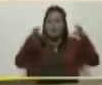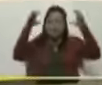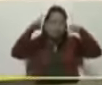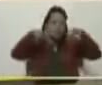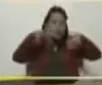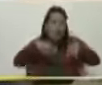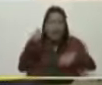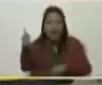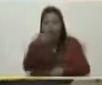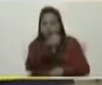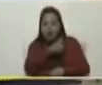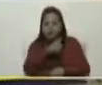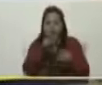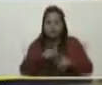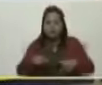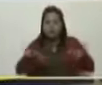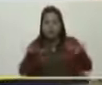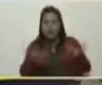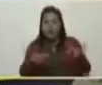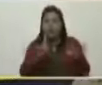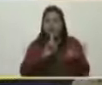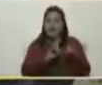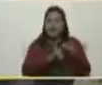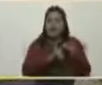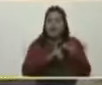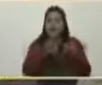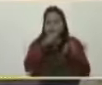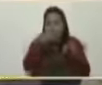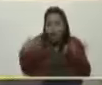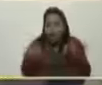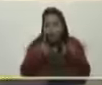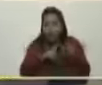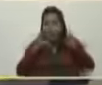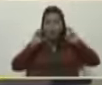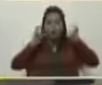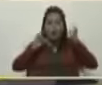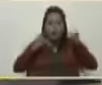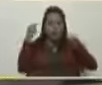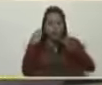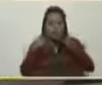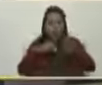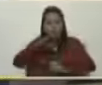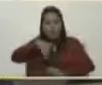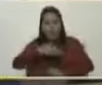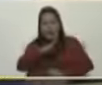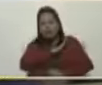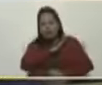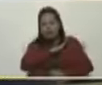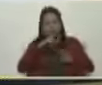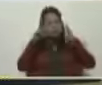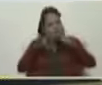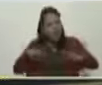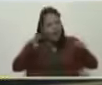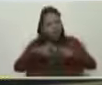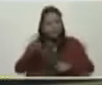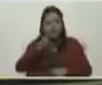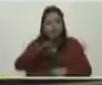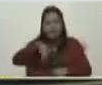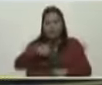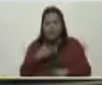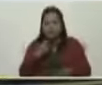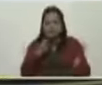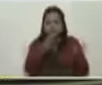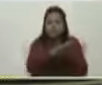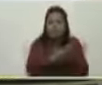cada uno de los ciclos de los rubros, del arroz, del maíz, del sorgo, se puedan tener ya los estudios necesarios y se pueda hacer una